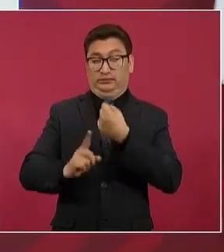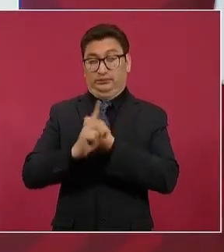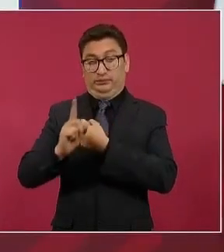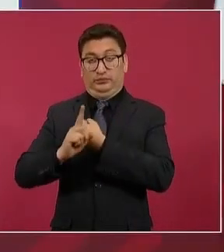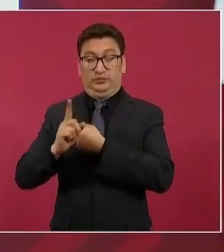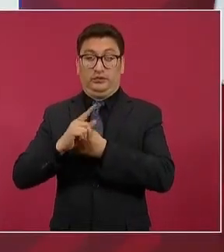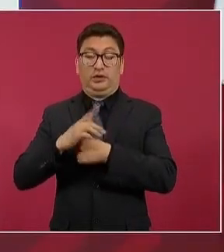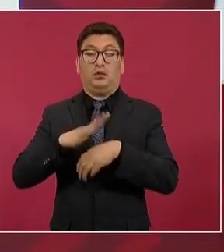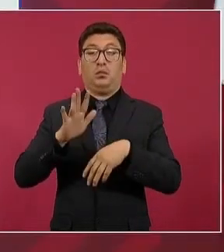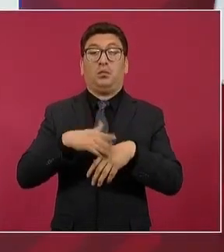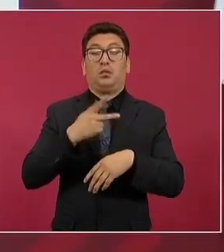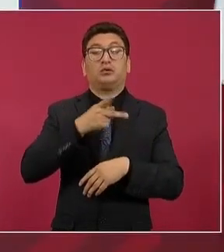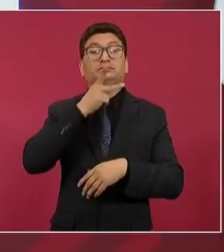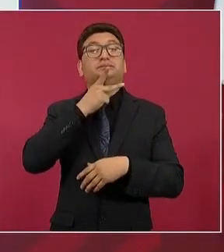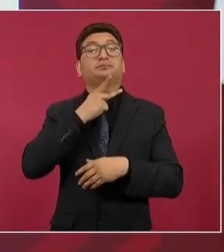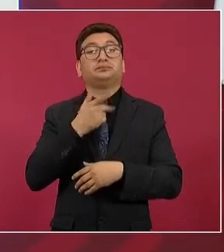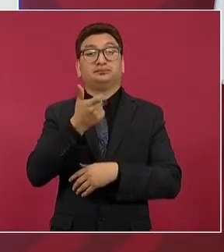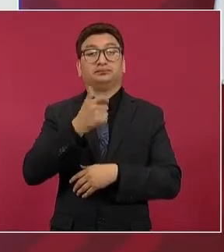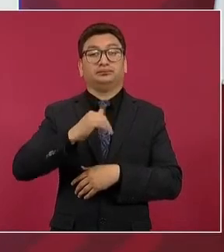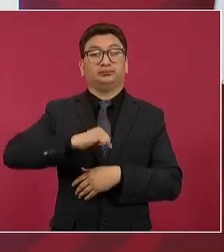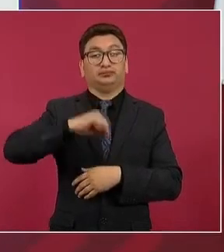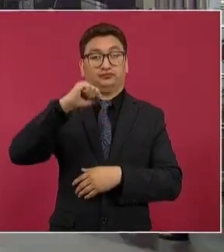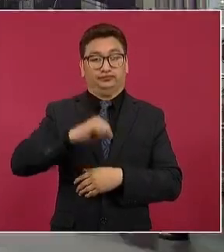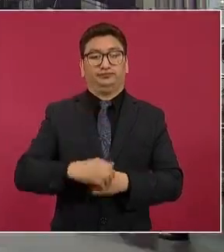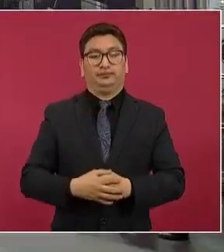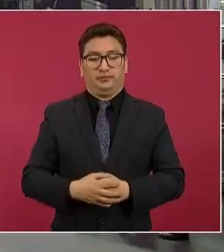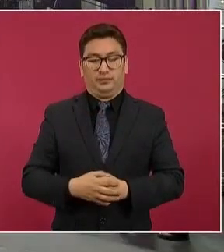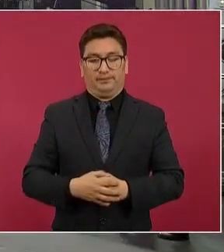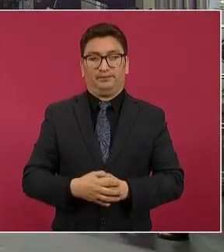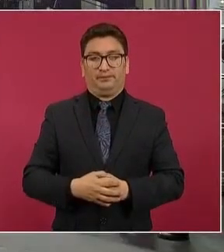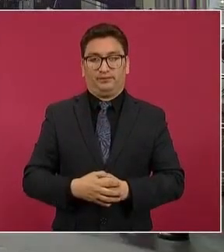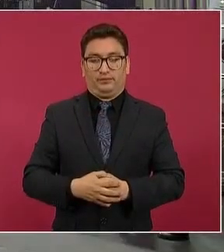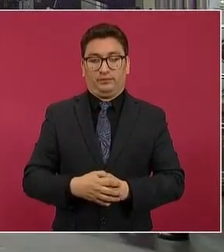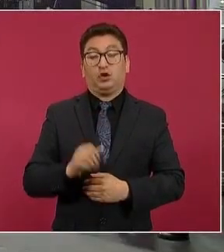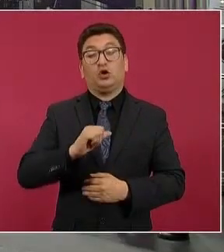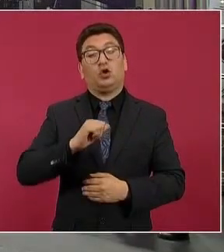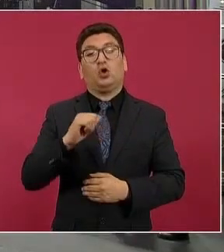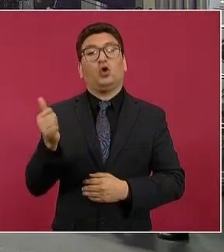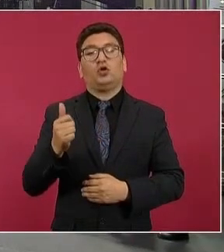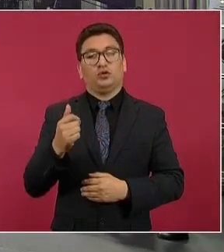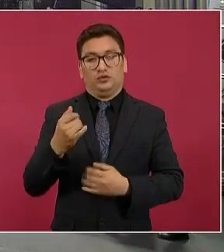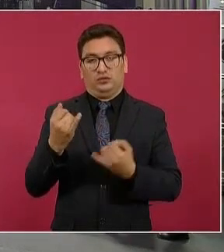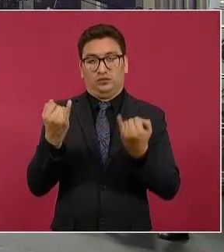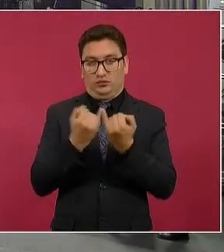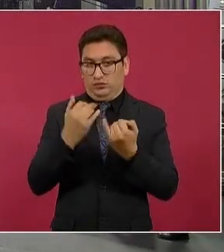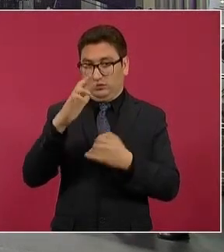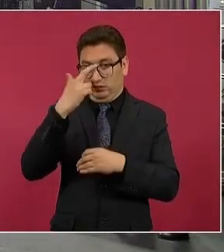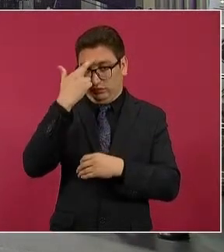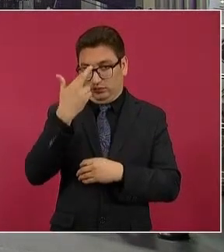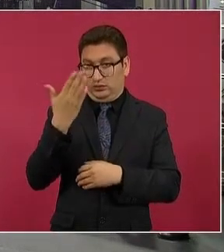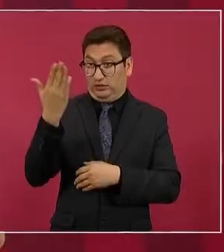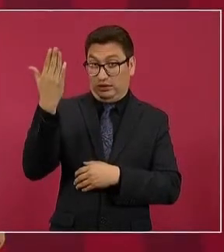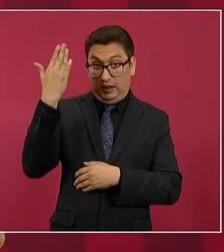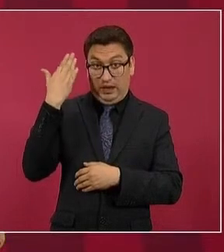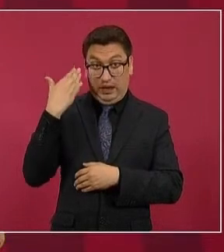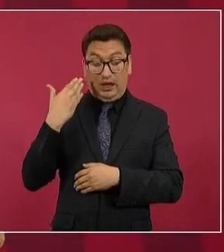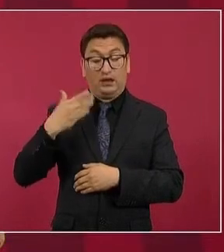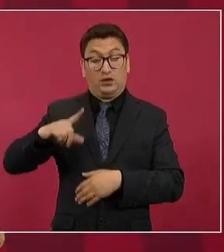en los precios del petróleo. Lo otro es que desde el principio nos dedicamos a rehabilitar las